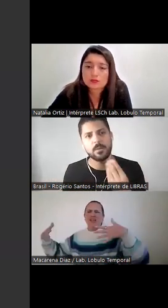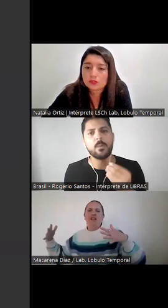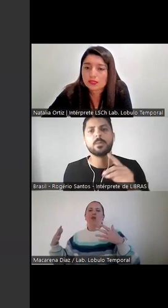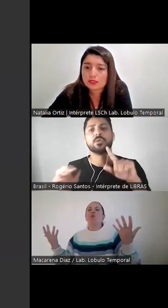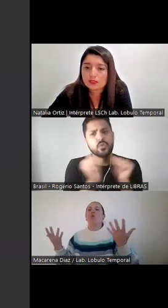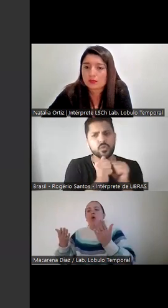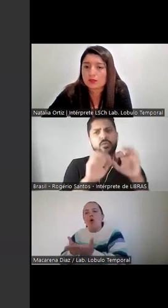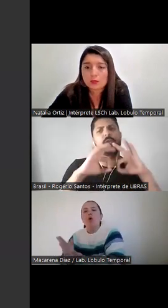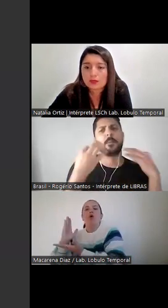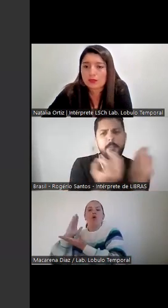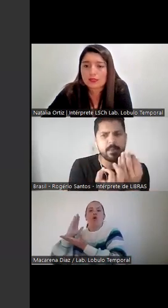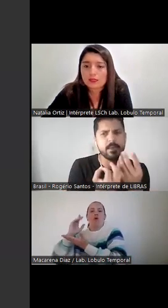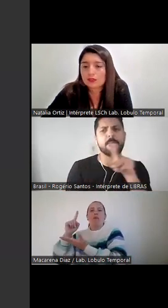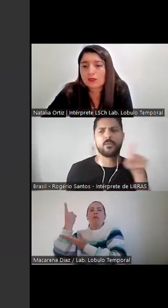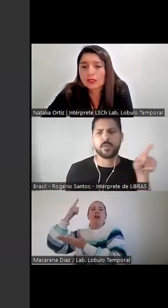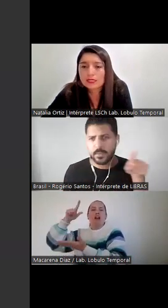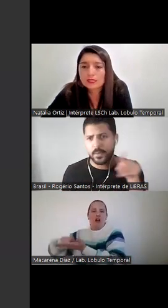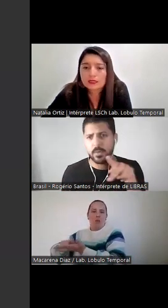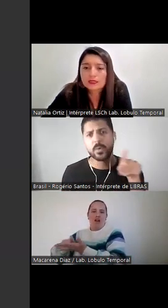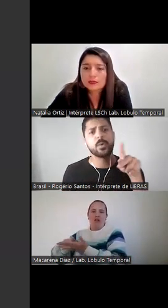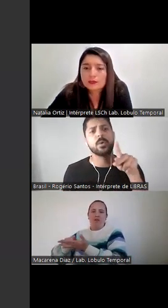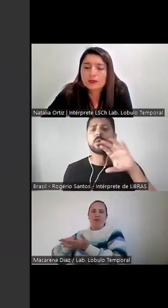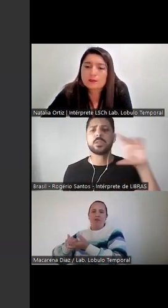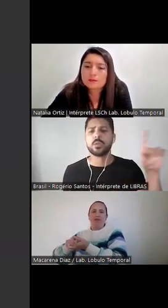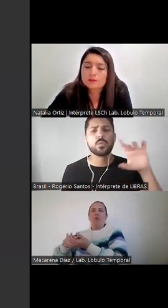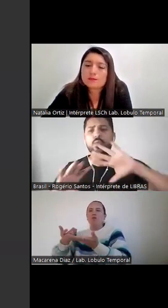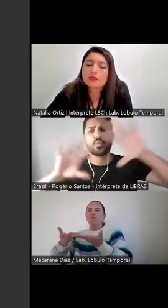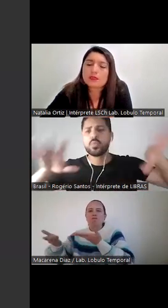los profesores, coeducadores, todos en general,